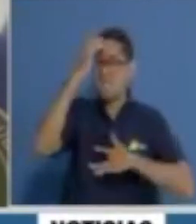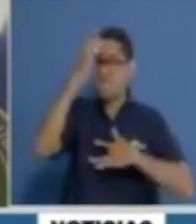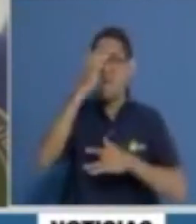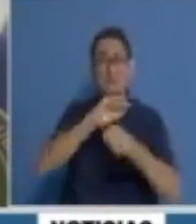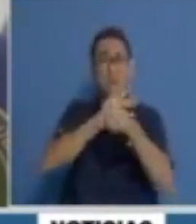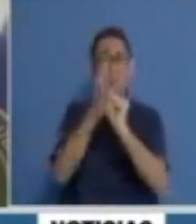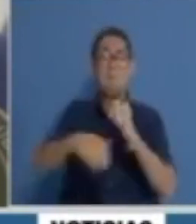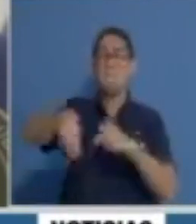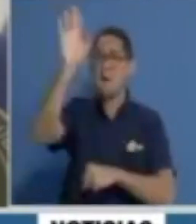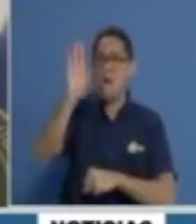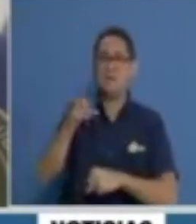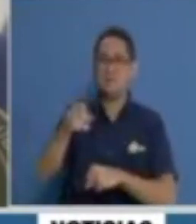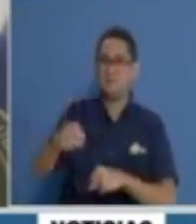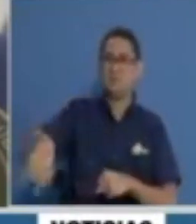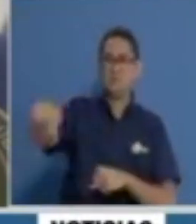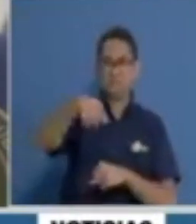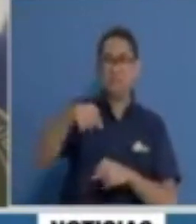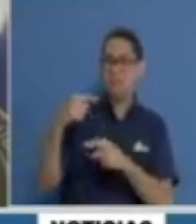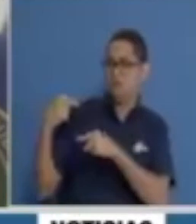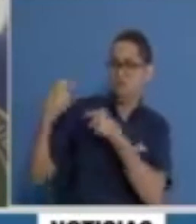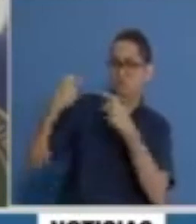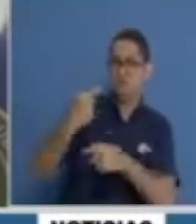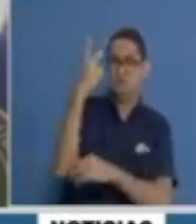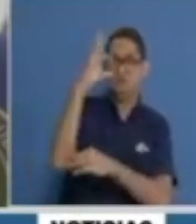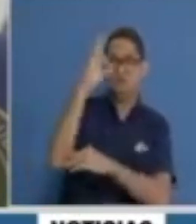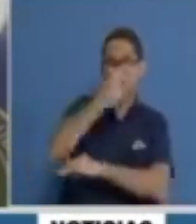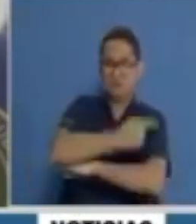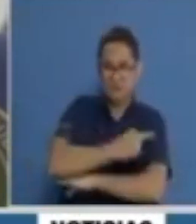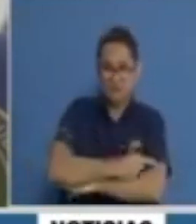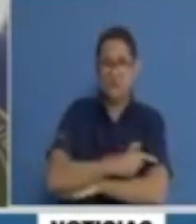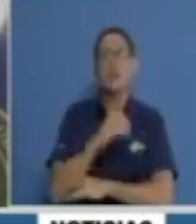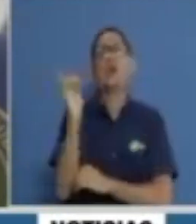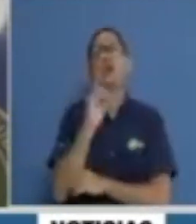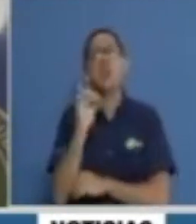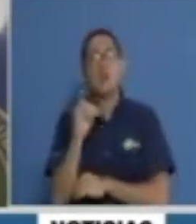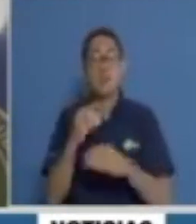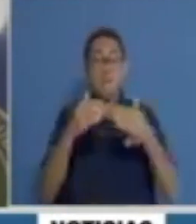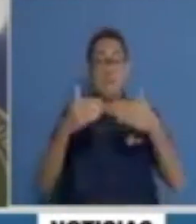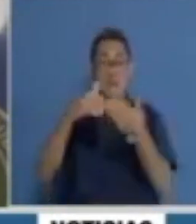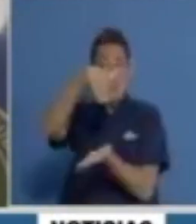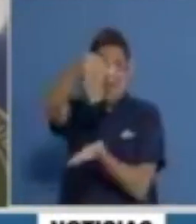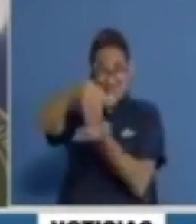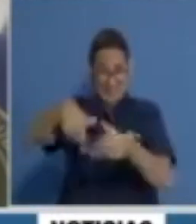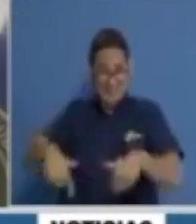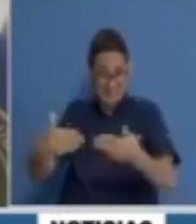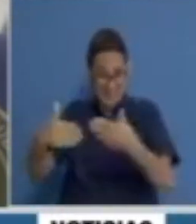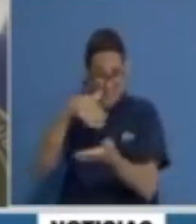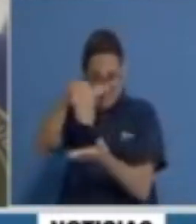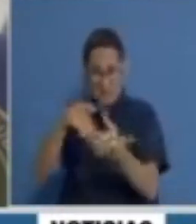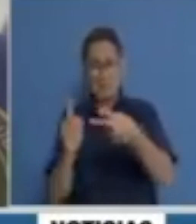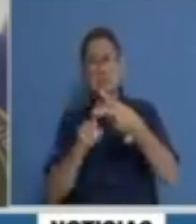casos durante este último periodo de 7 días. Las áreas de Panamá Metro, principalmente